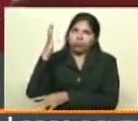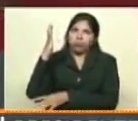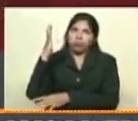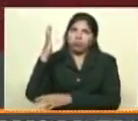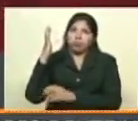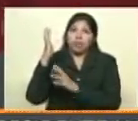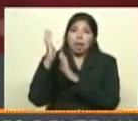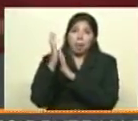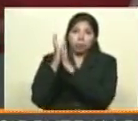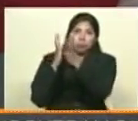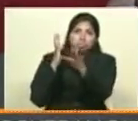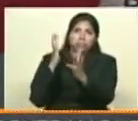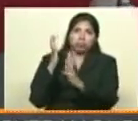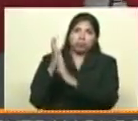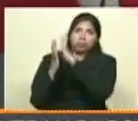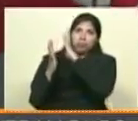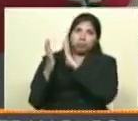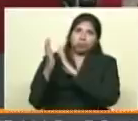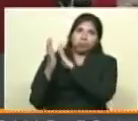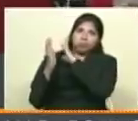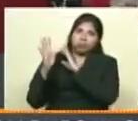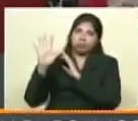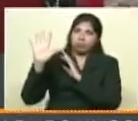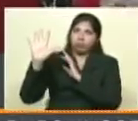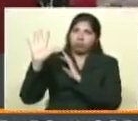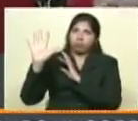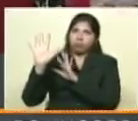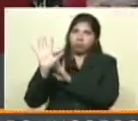ramas y en su verdor.